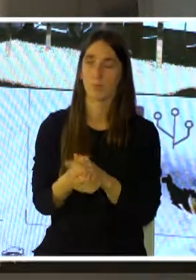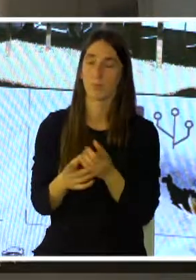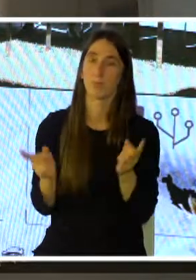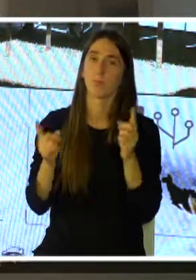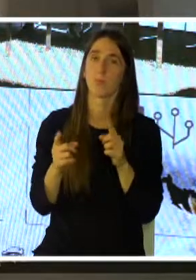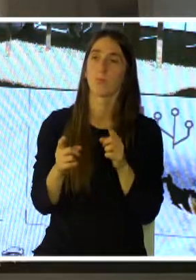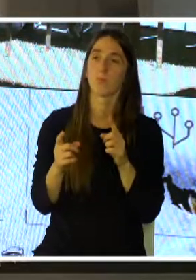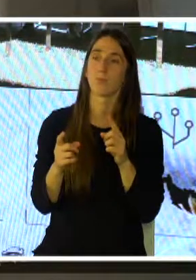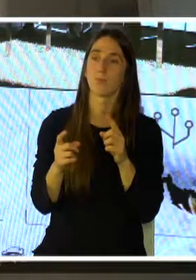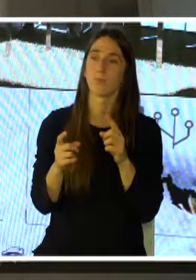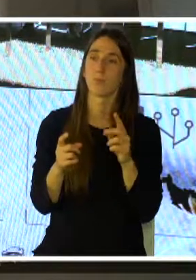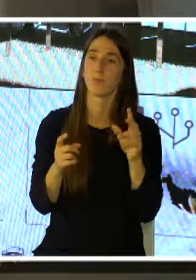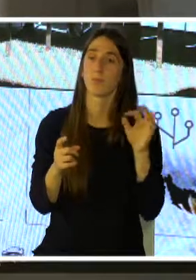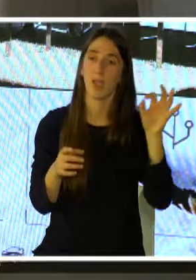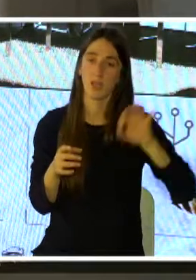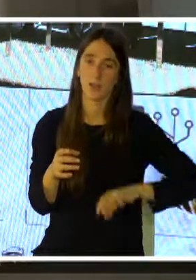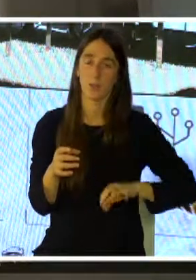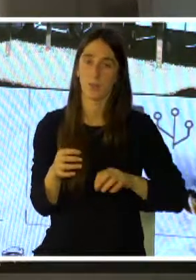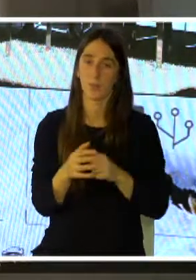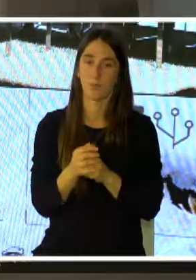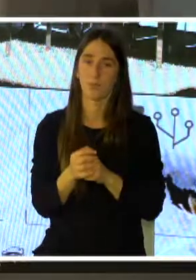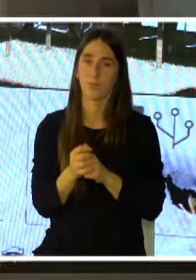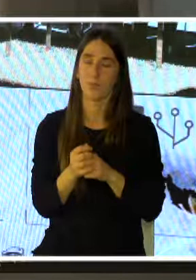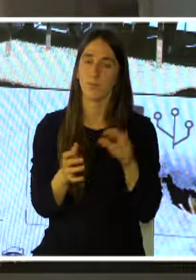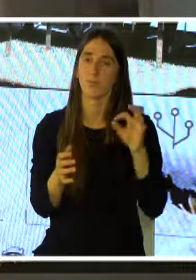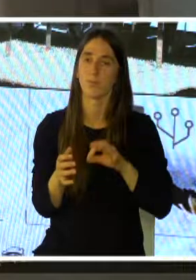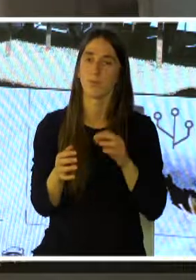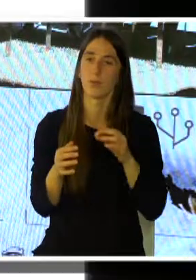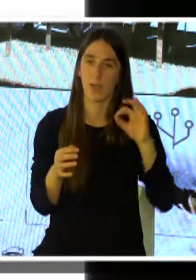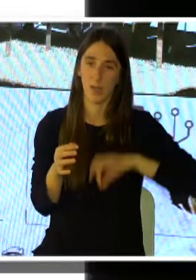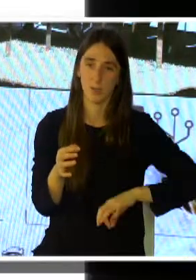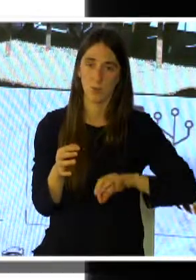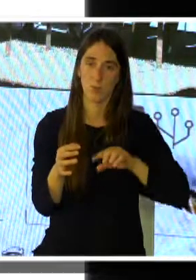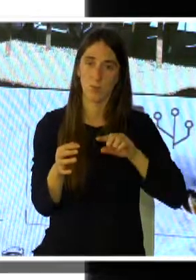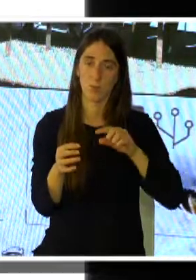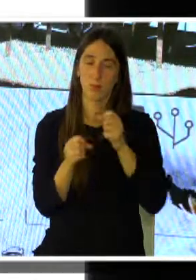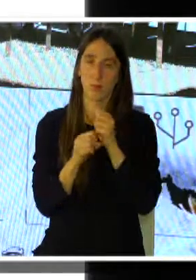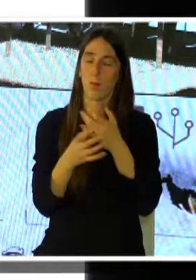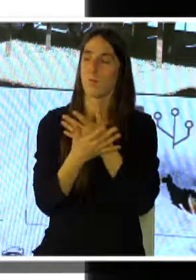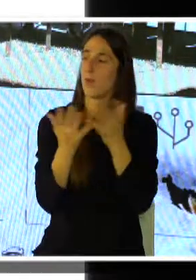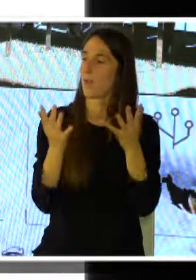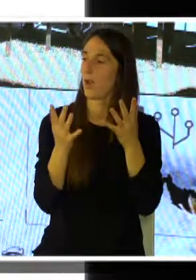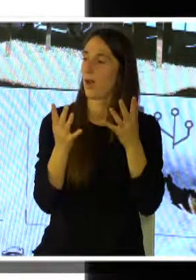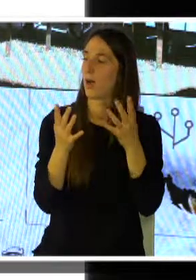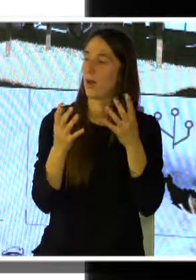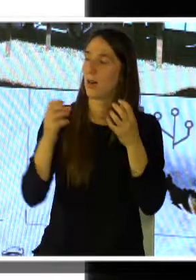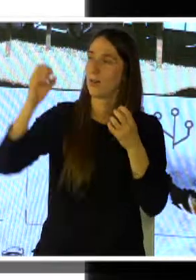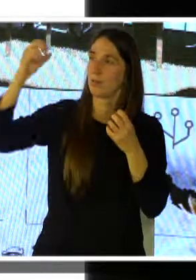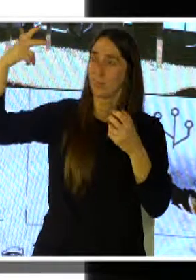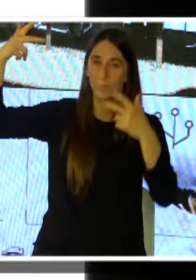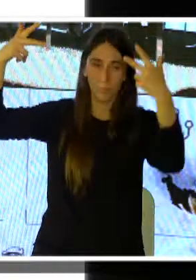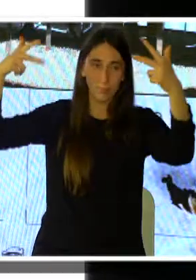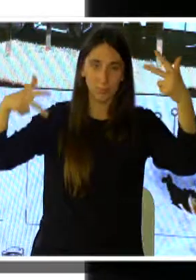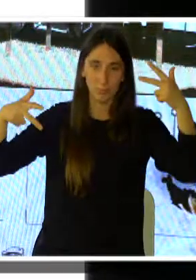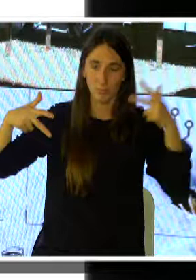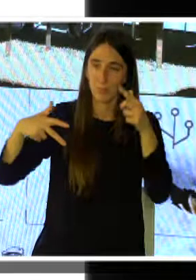esfera de los ingresos, ¿no? Acá tenemos algunos ejemplos que queremos mostrar. En primer lugar, las temidas cámaras de fiscalización de